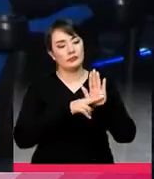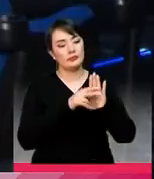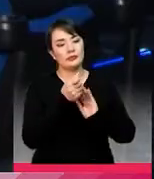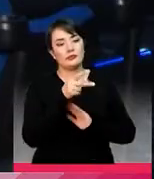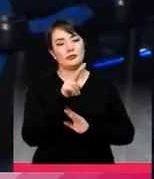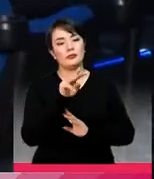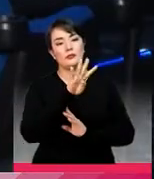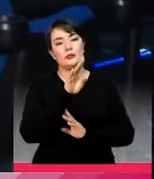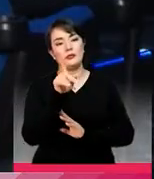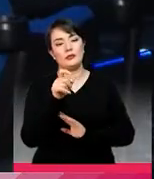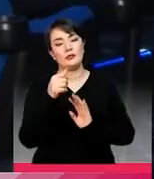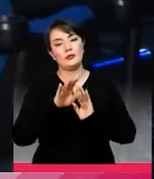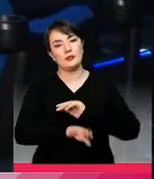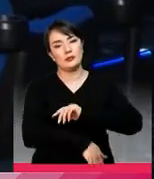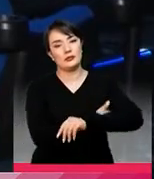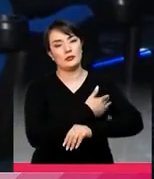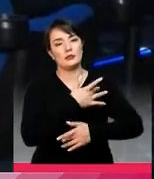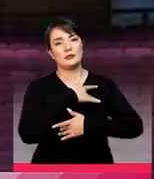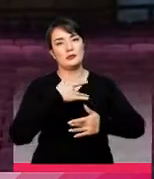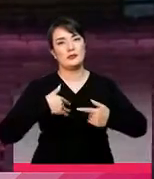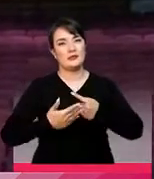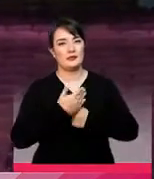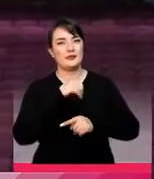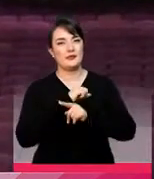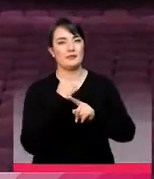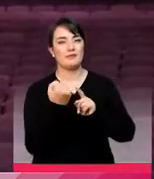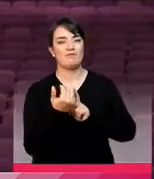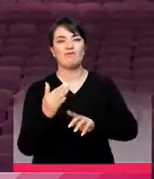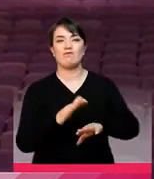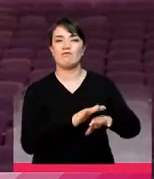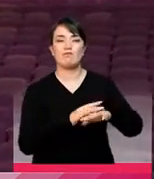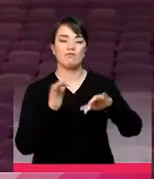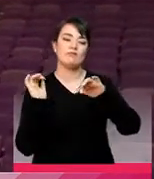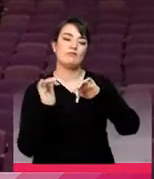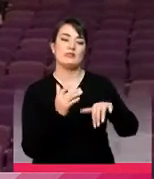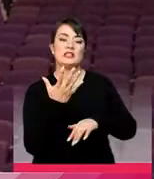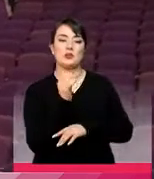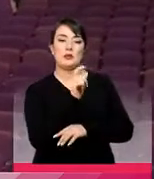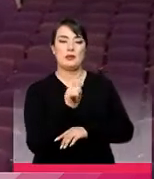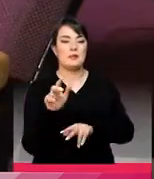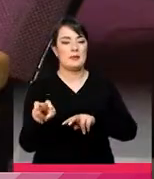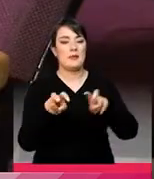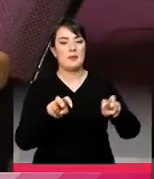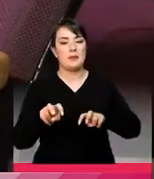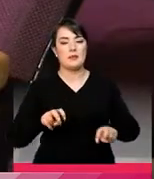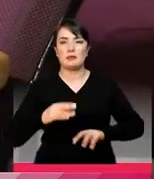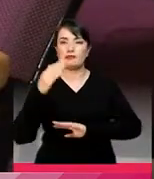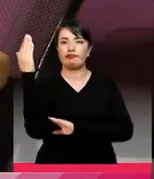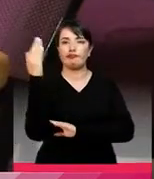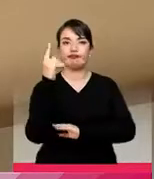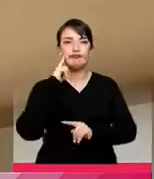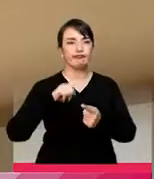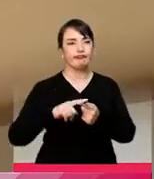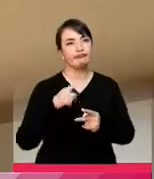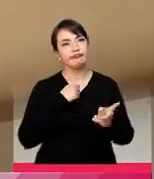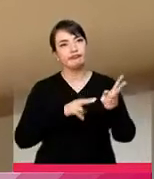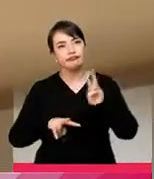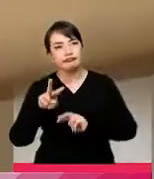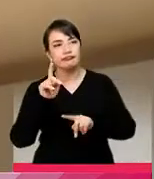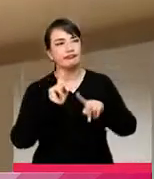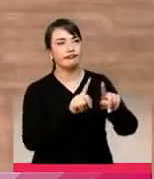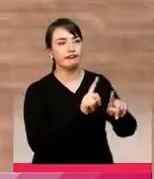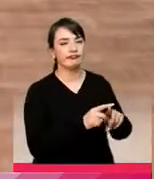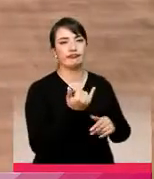1746 del Ministerio de Salud y Protección Social permite el aforo de más de 50 personas en escenarios que ofrecen los servicios de exhibición cinematográfica y